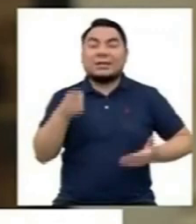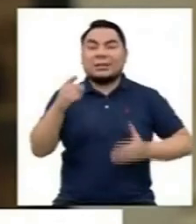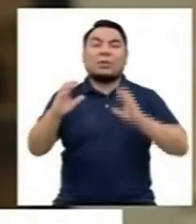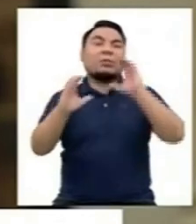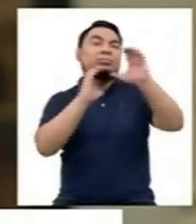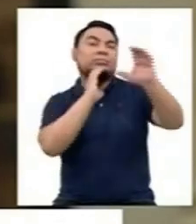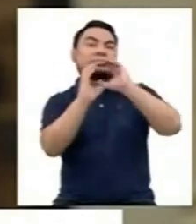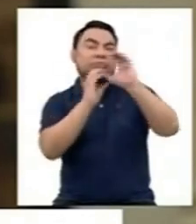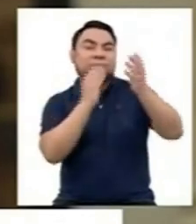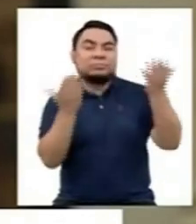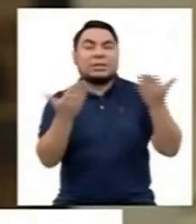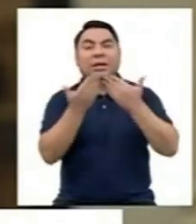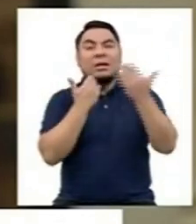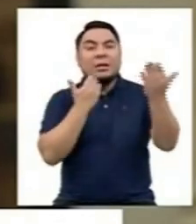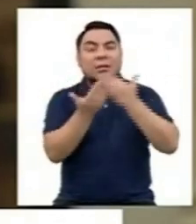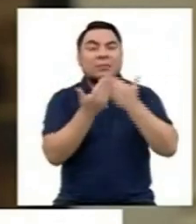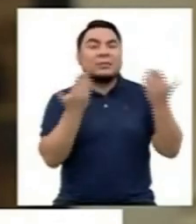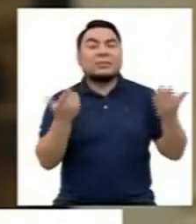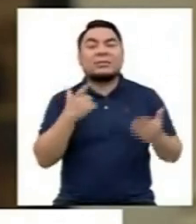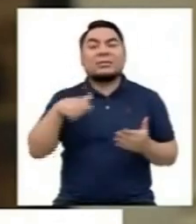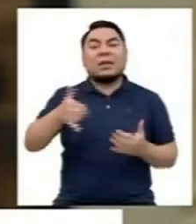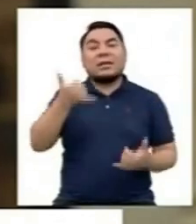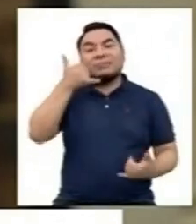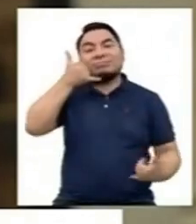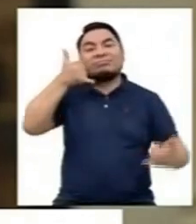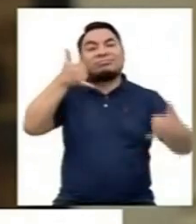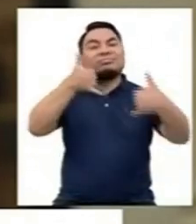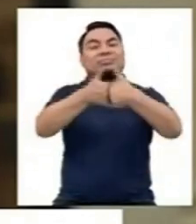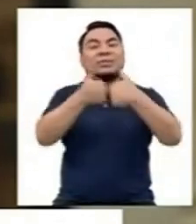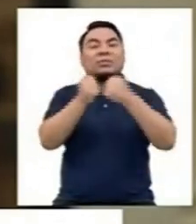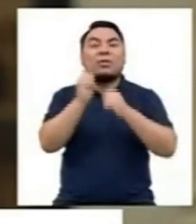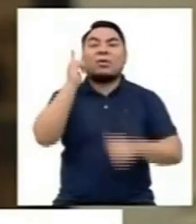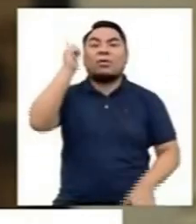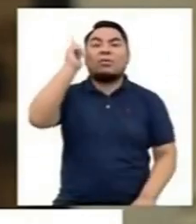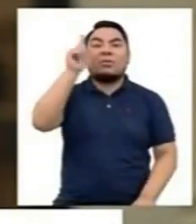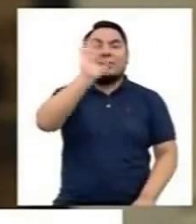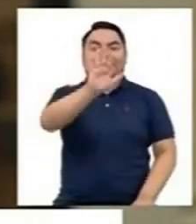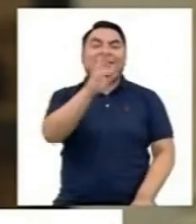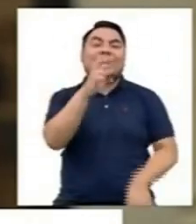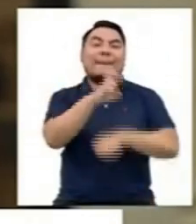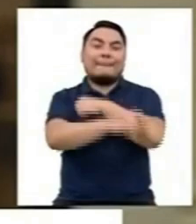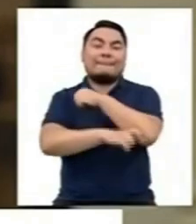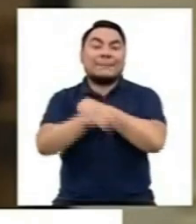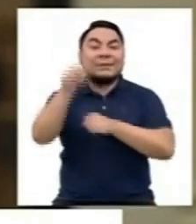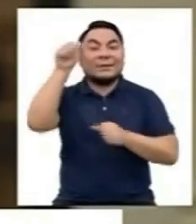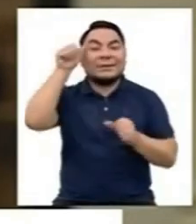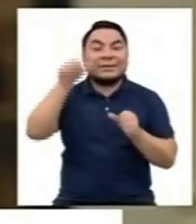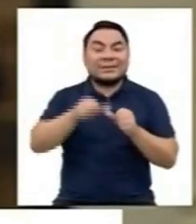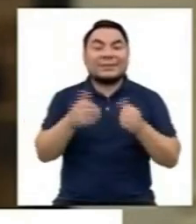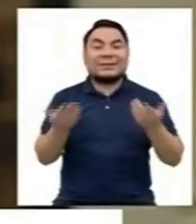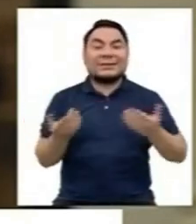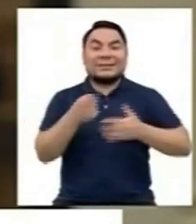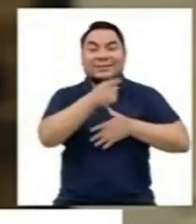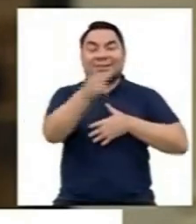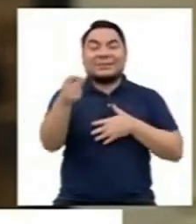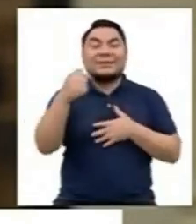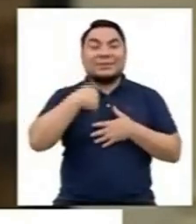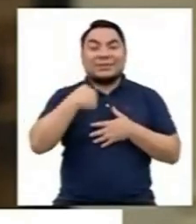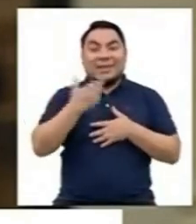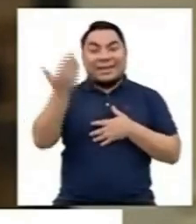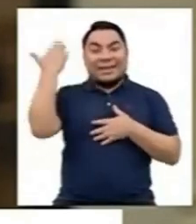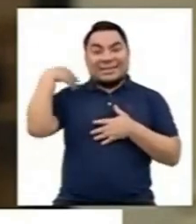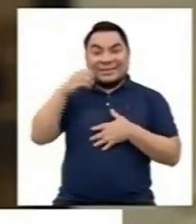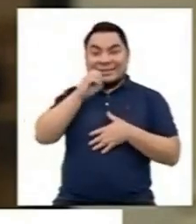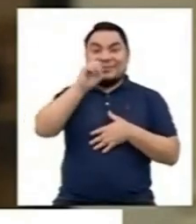Acá puede variar, si es que el gobierno puede llegar a conciliar se podría decir, hacer